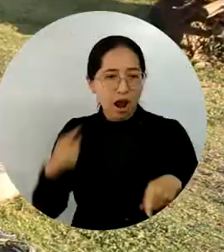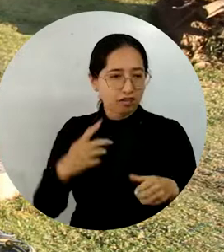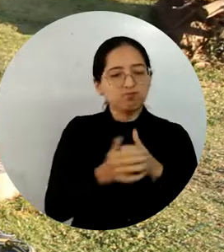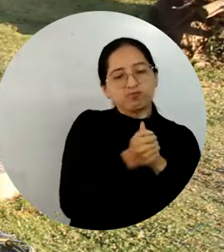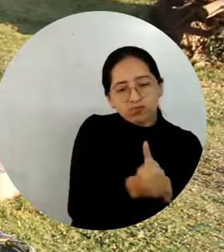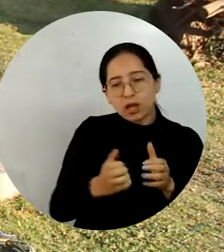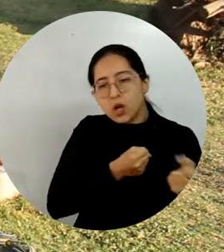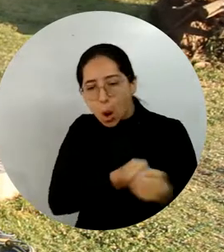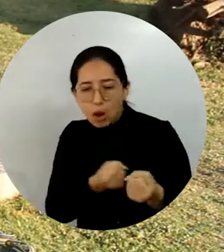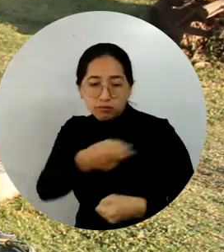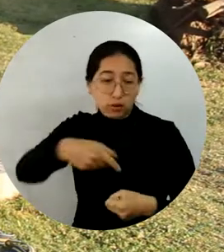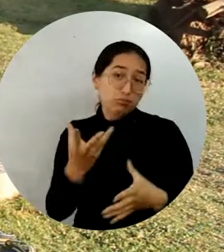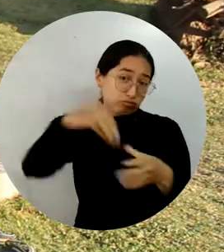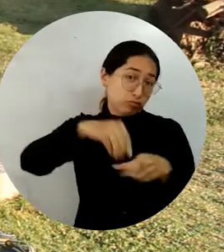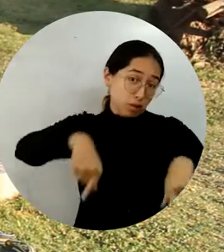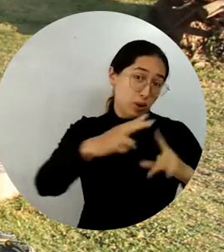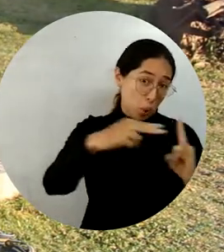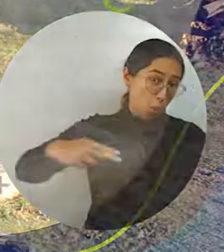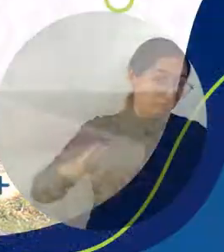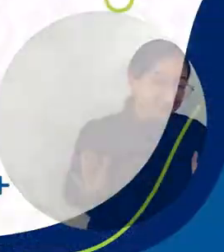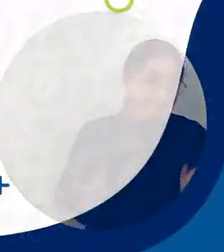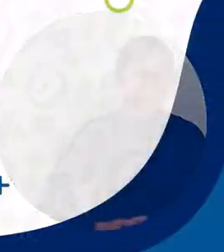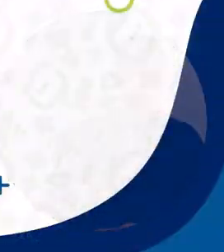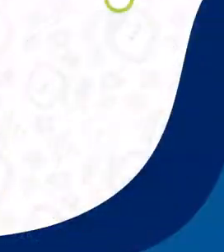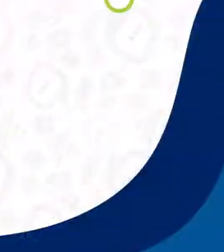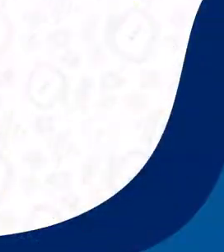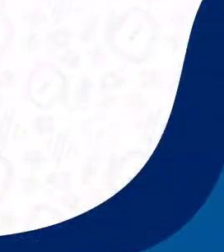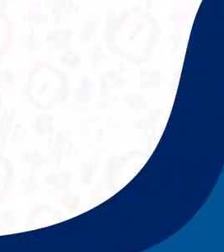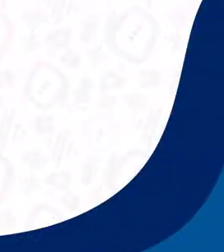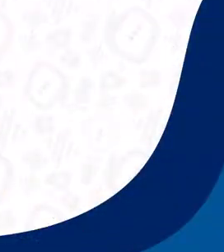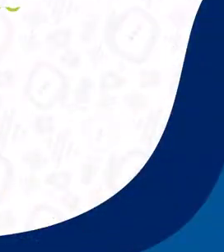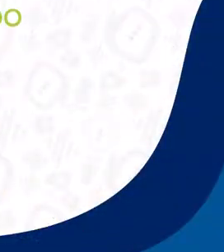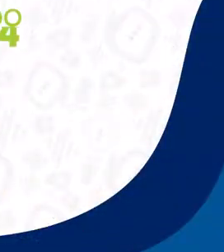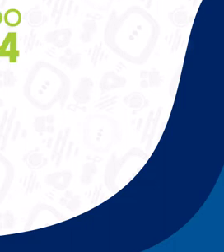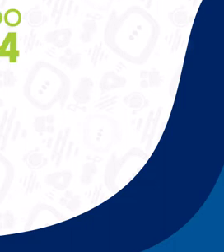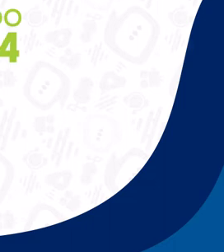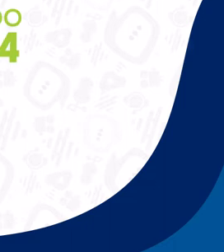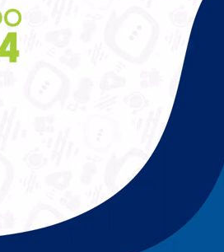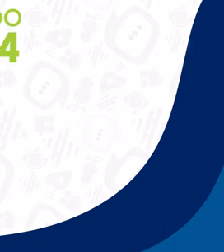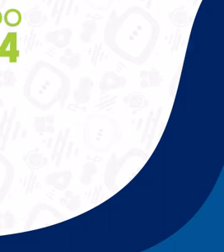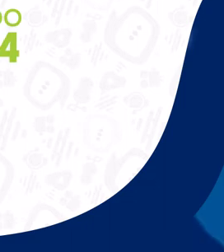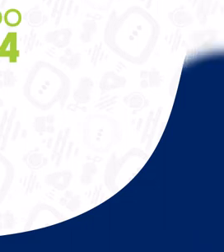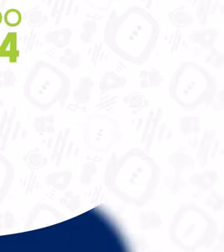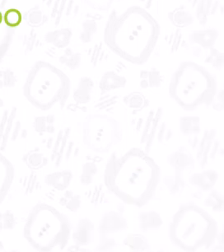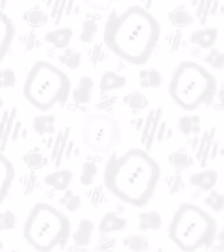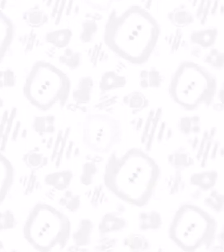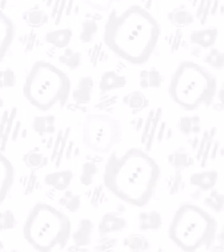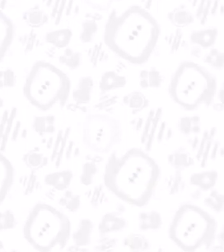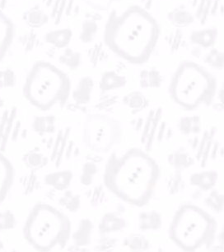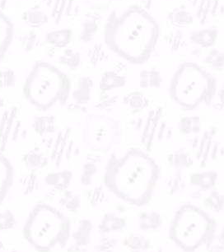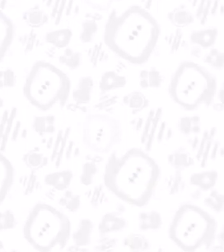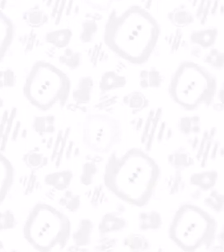que también hace parte de la Universidad del Magdalena. Universidad del Magdalena, aún más incluyente